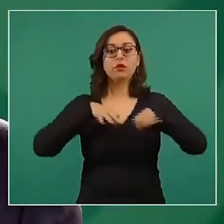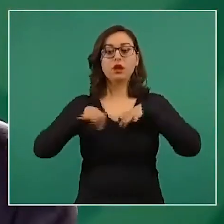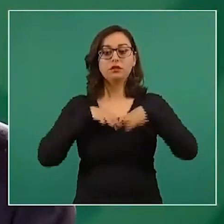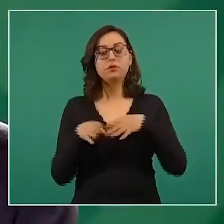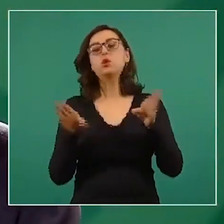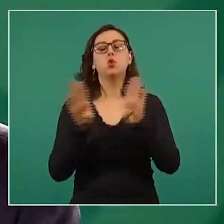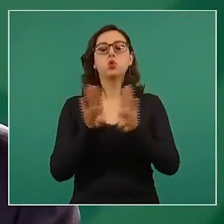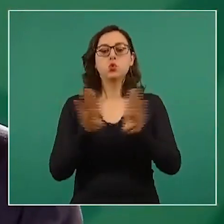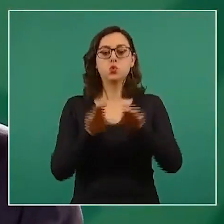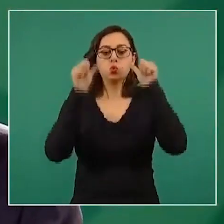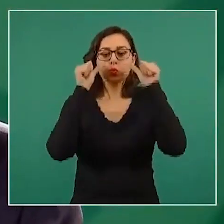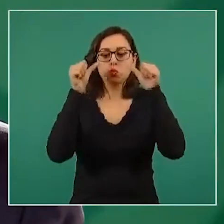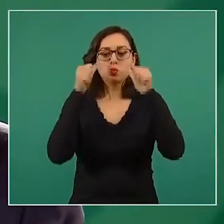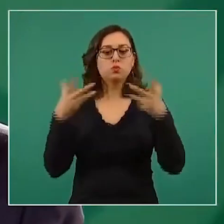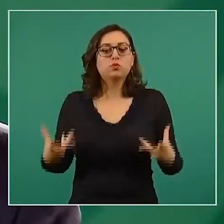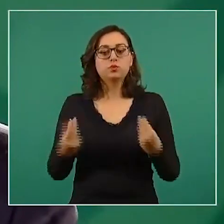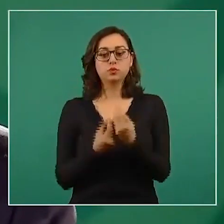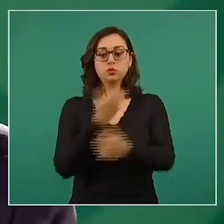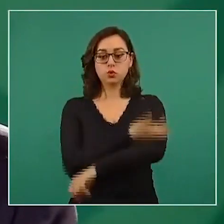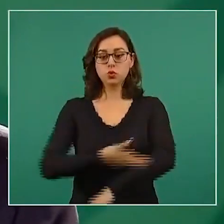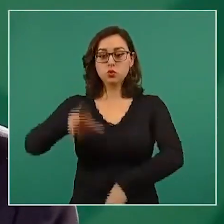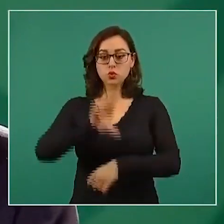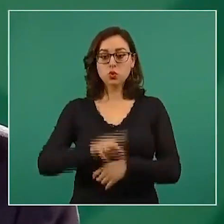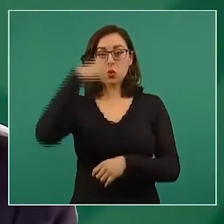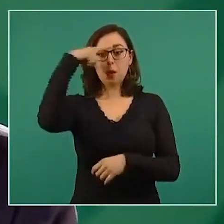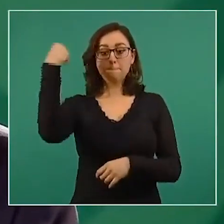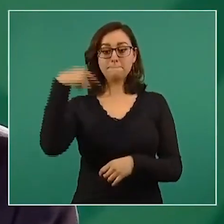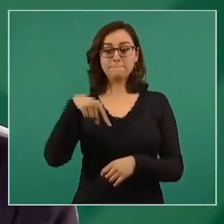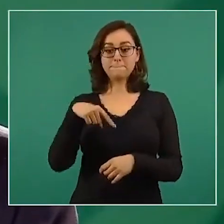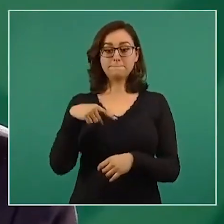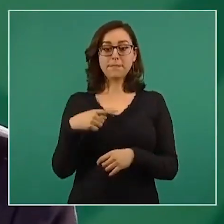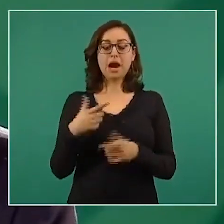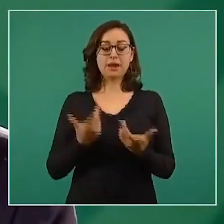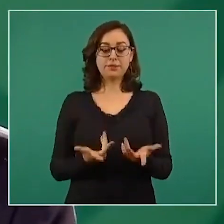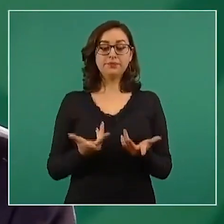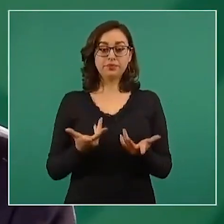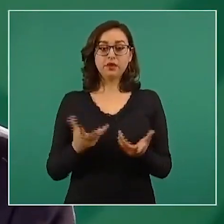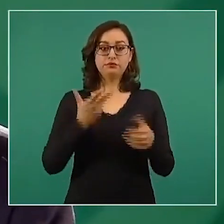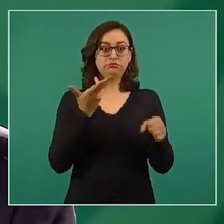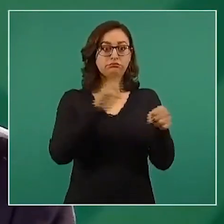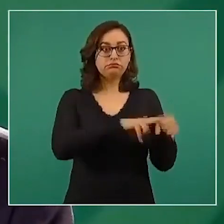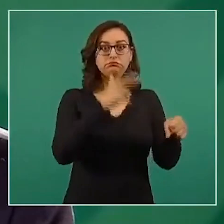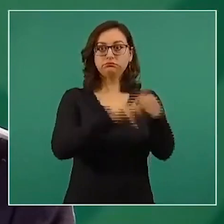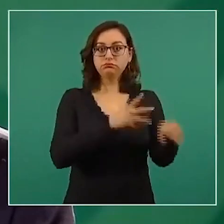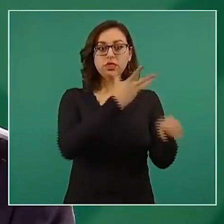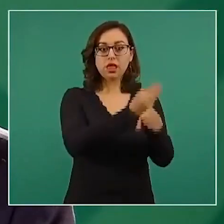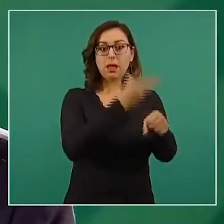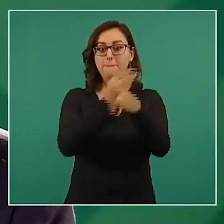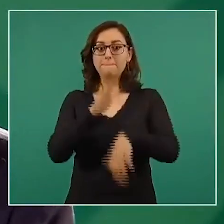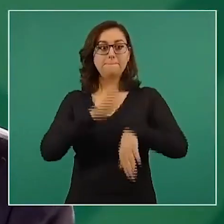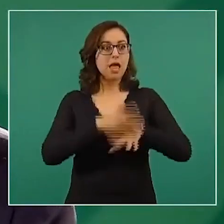un elemento coordinador de la respuesta y en especial de la reconversión hospitalaria, del